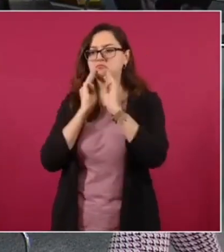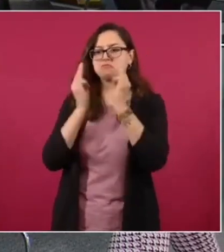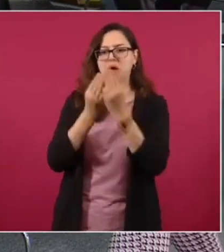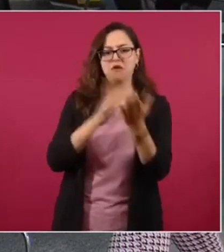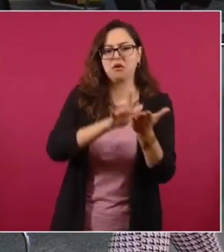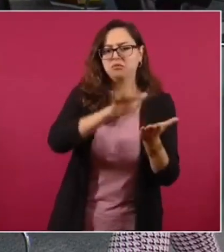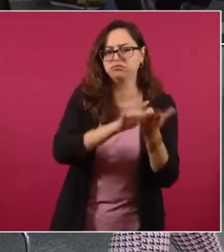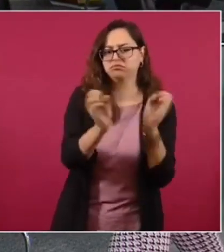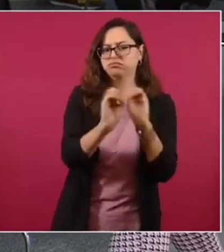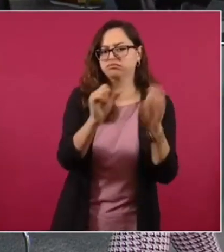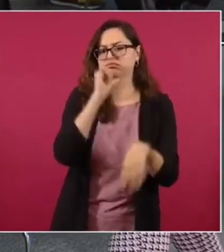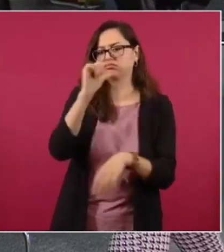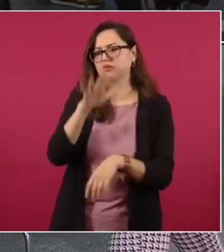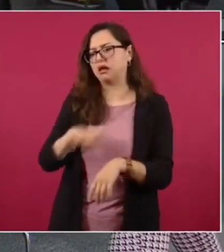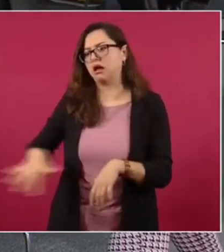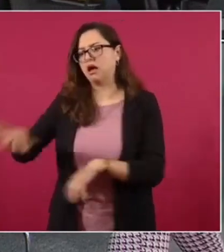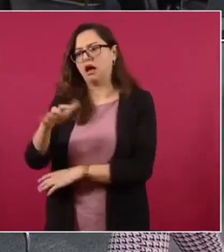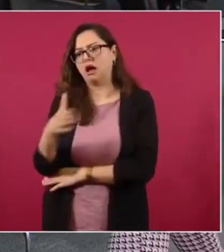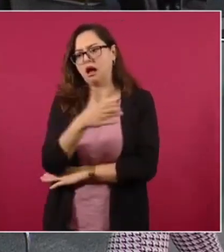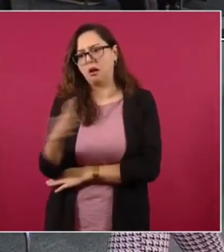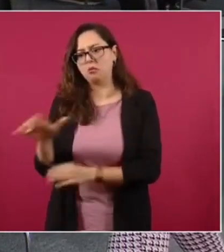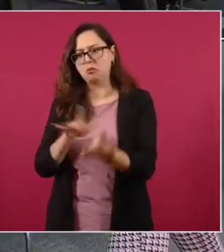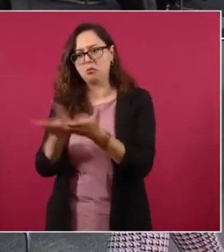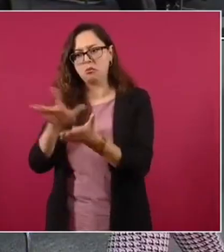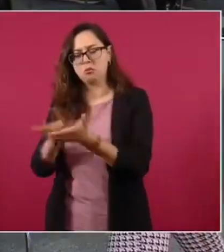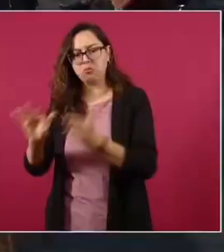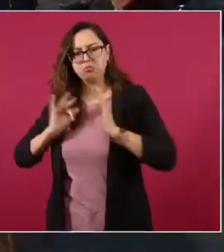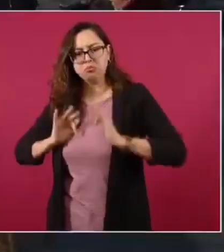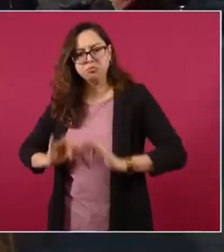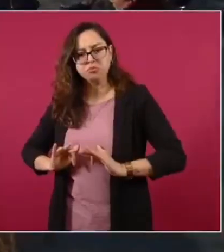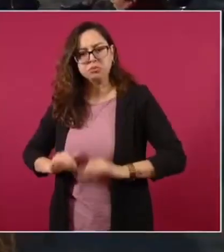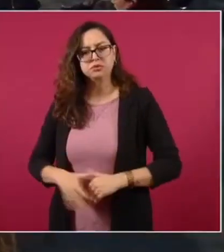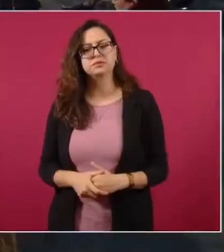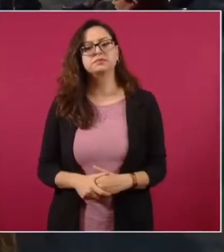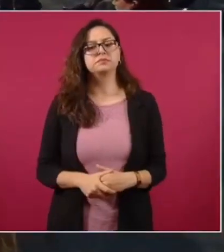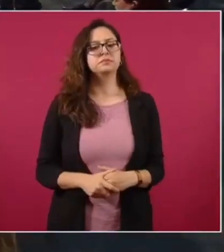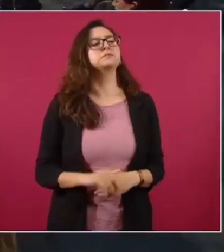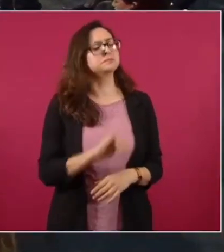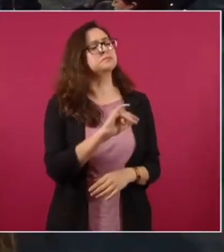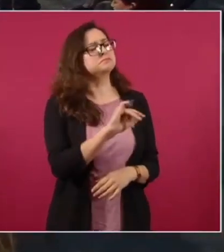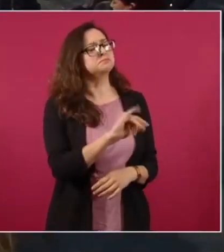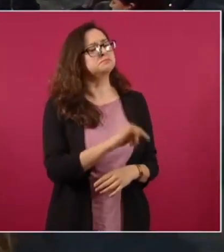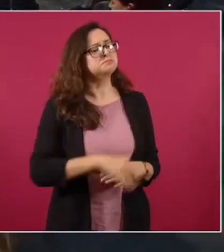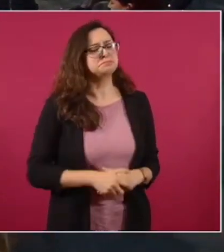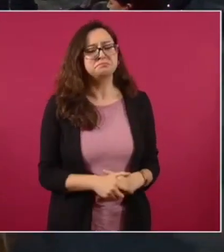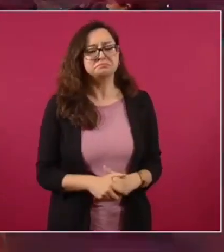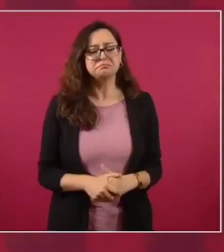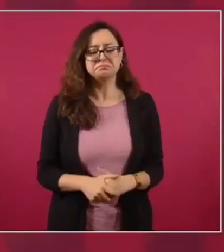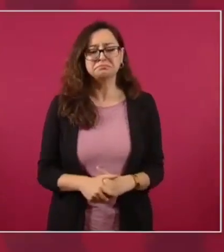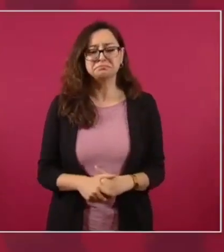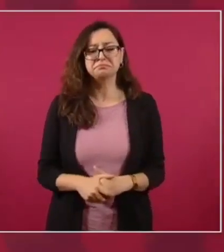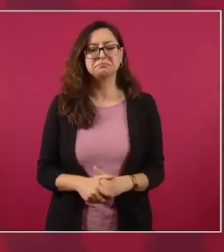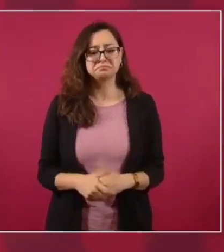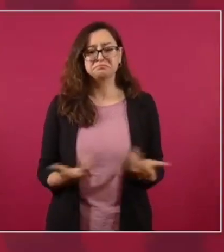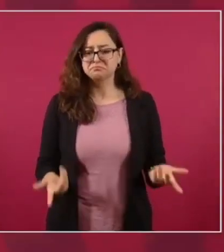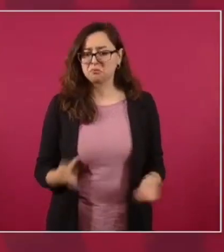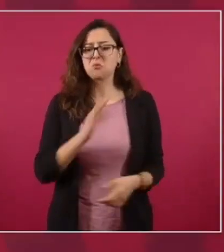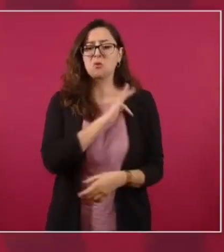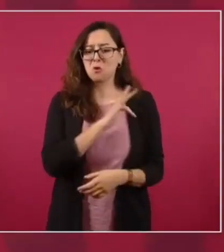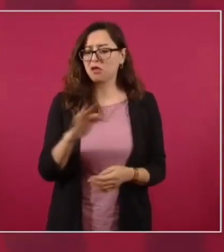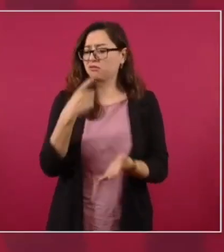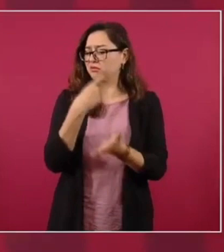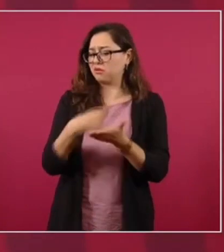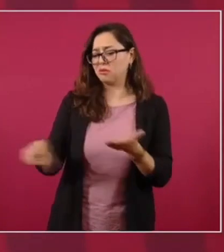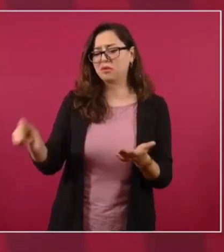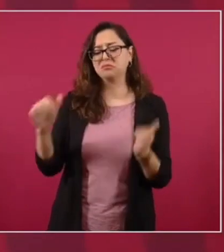apoyando a los productores aguacateros. Sí, deben de sentirse